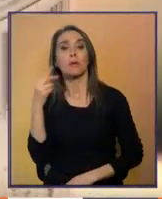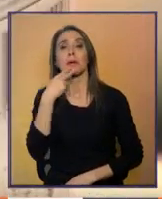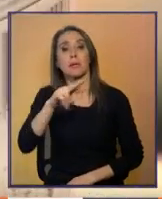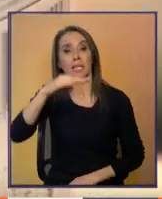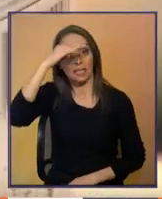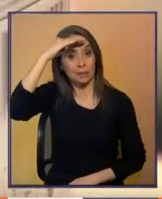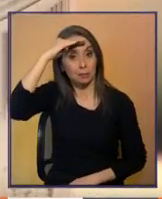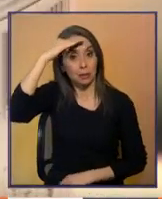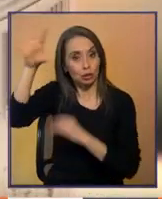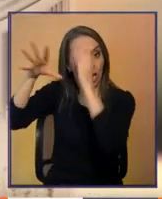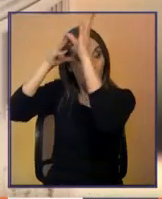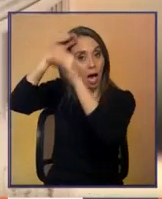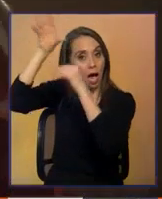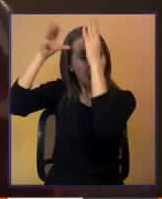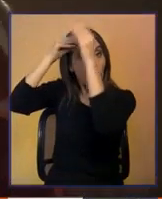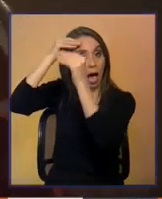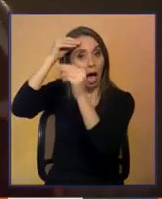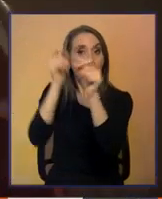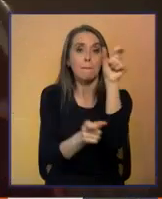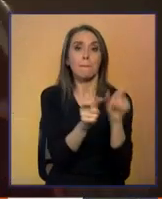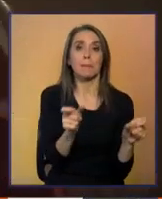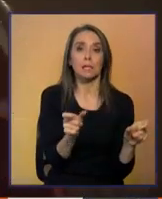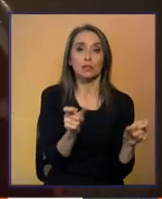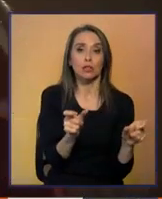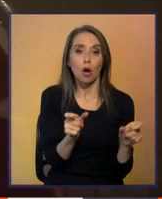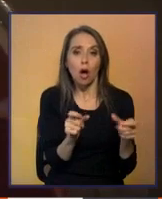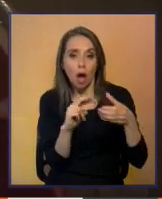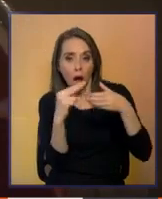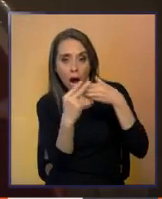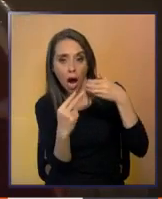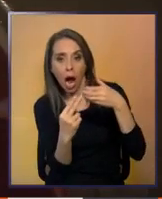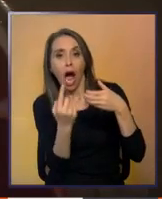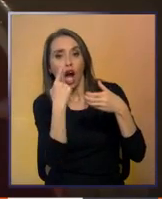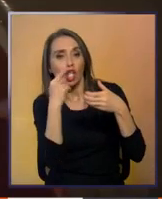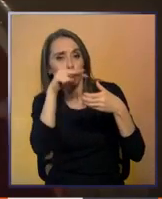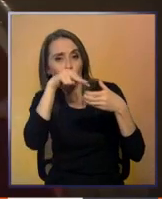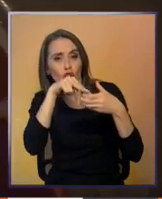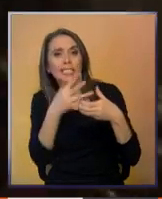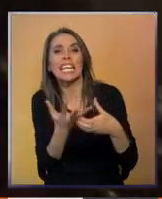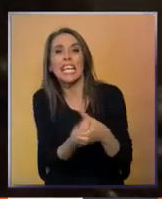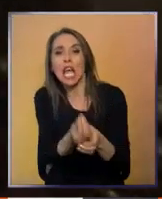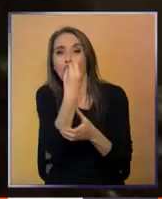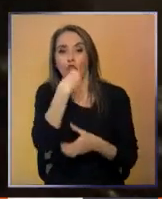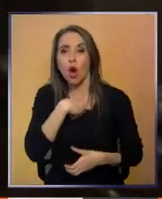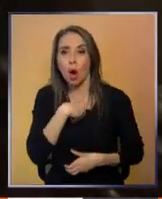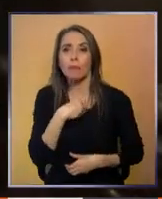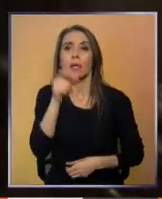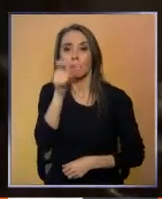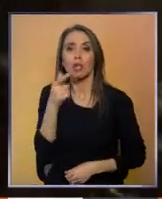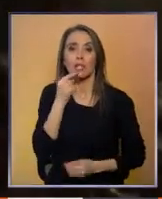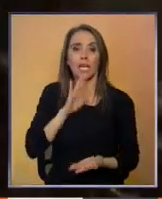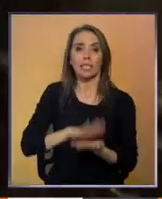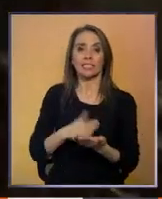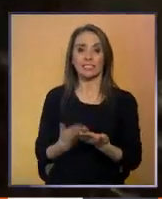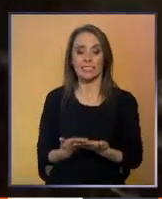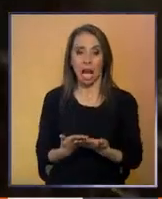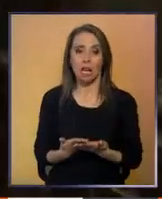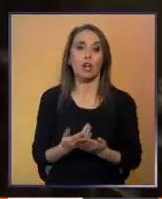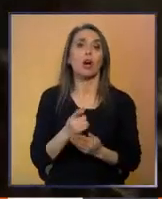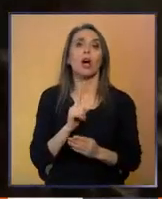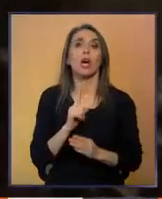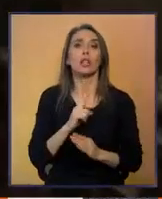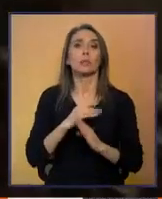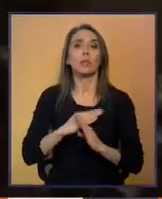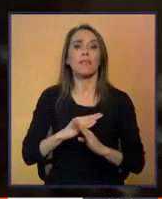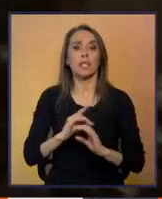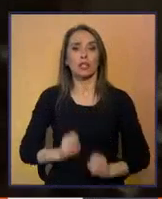experiencia aprendida ha llevado a las personas a conocer más de lo que comen. Quieren ser más sanos, quieren prevenir alguna